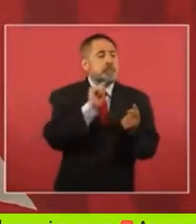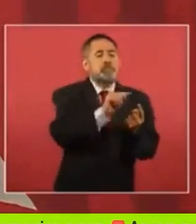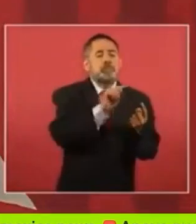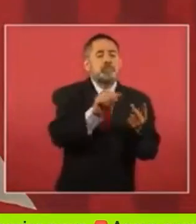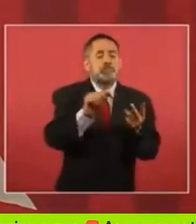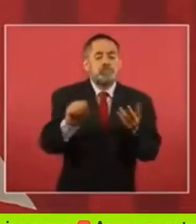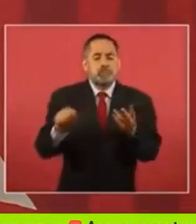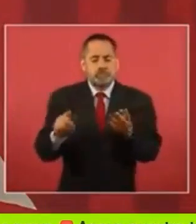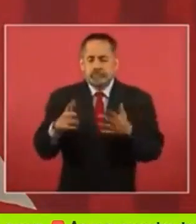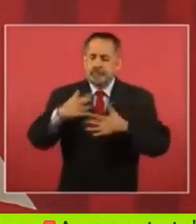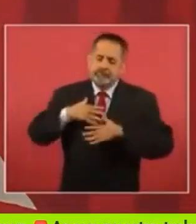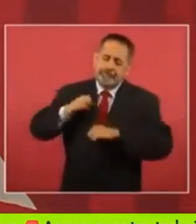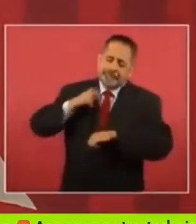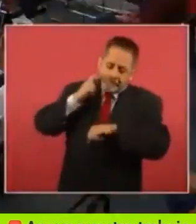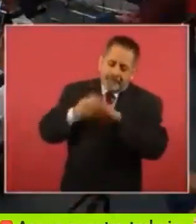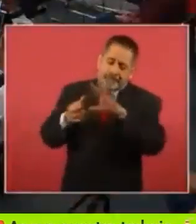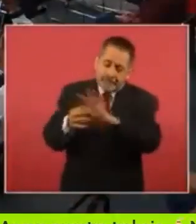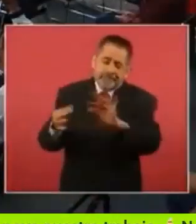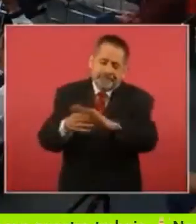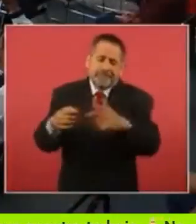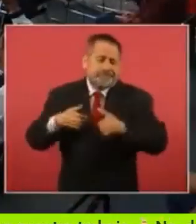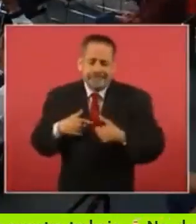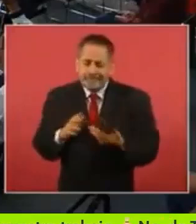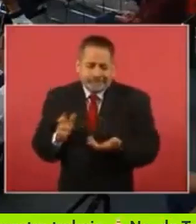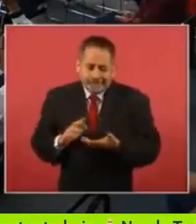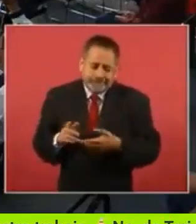no me corresponde el metro